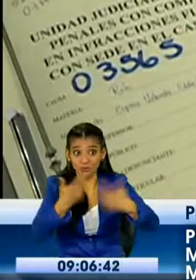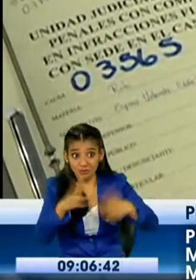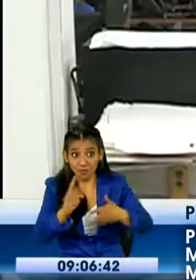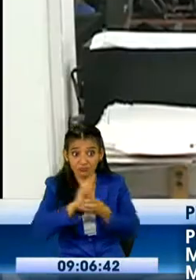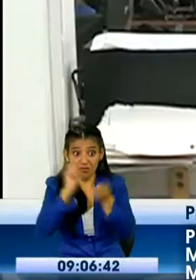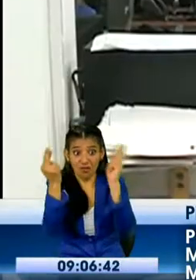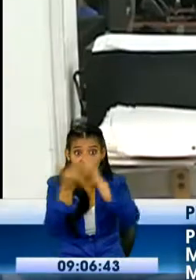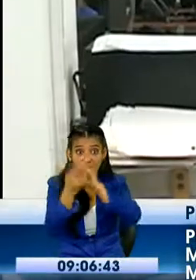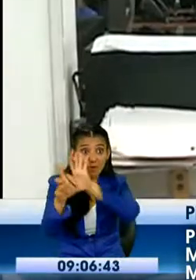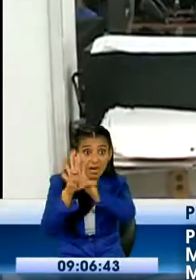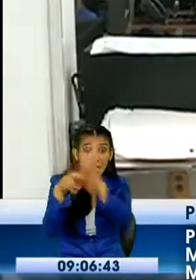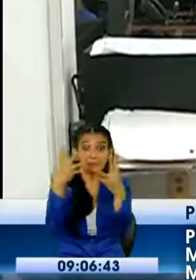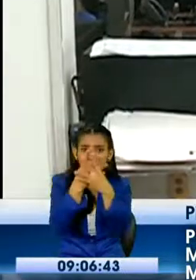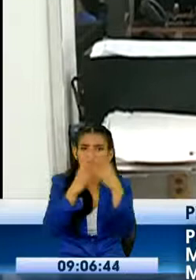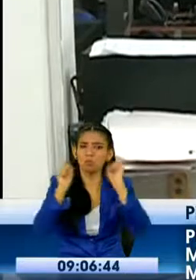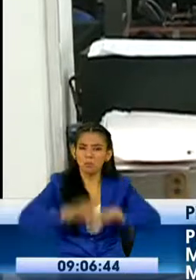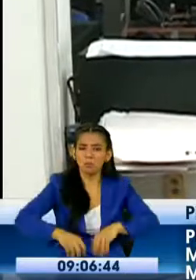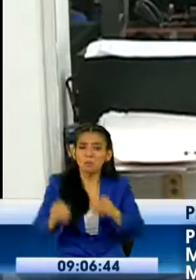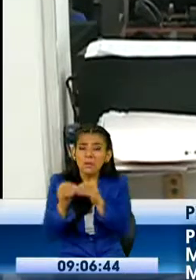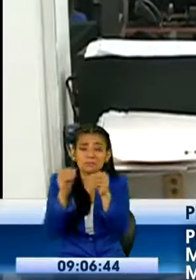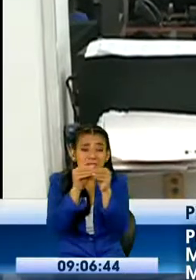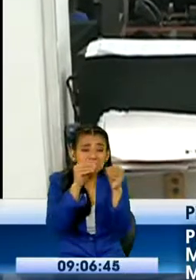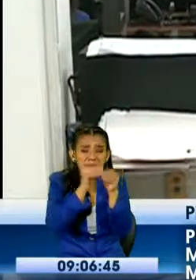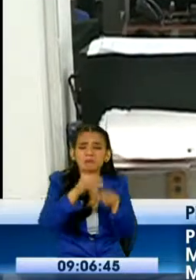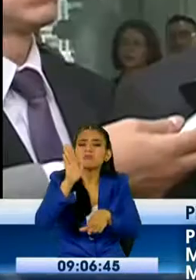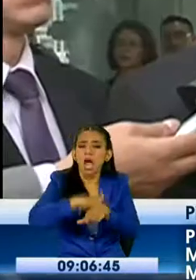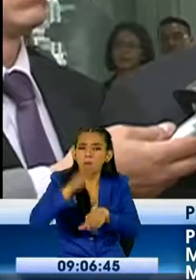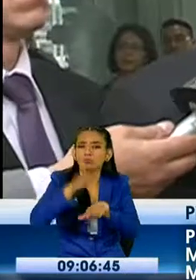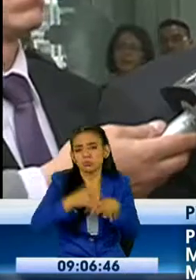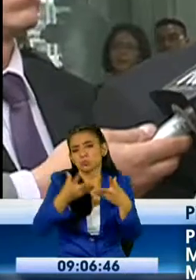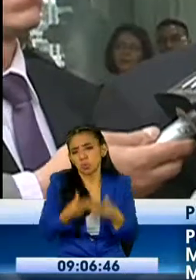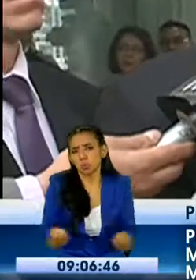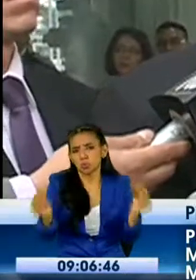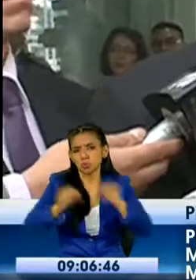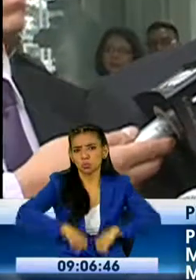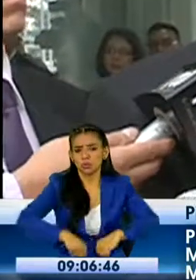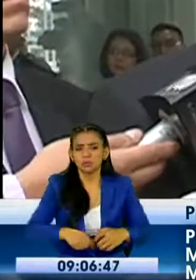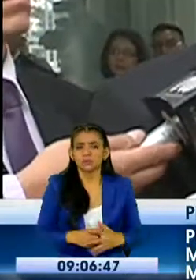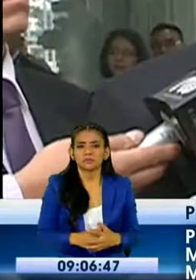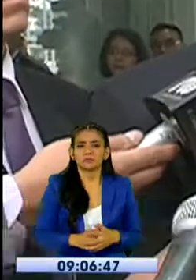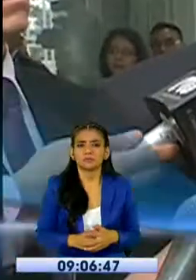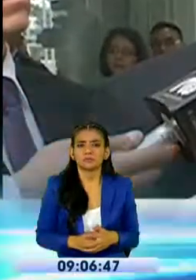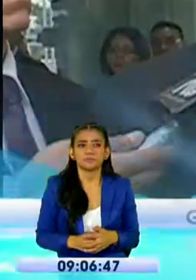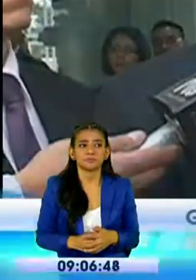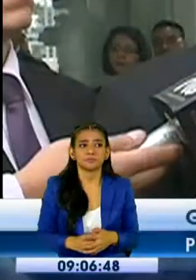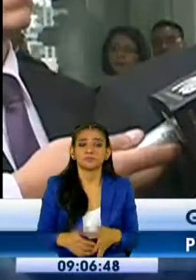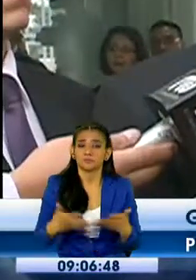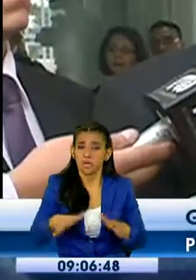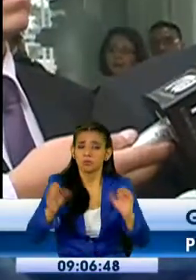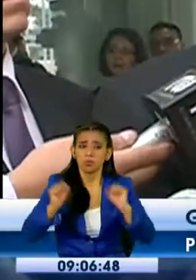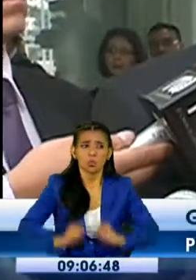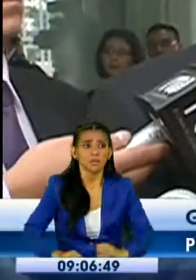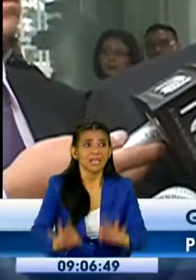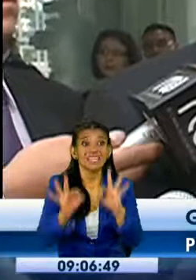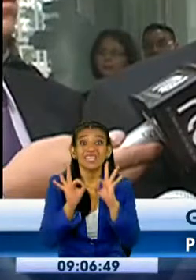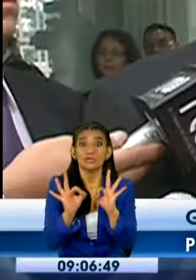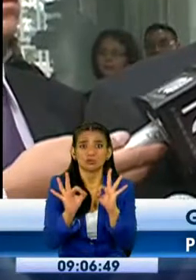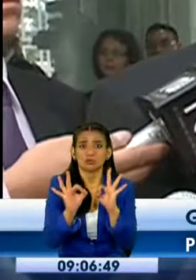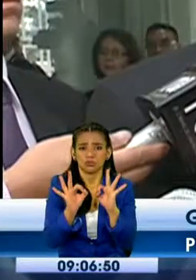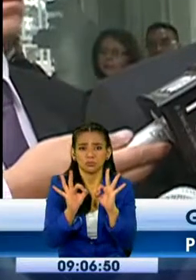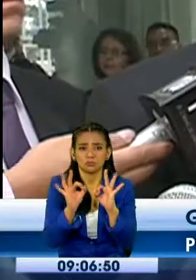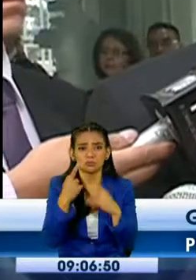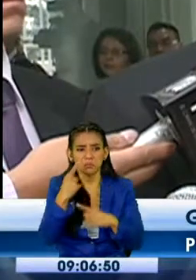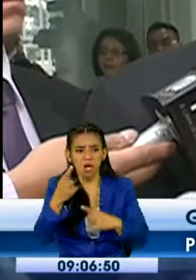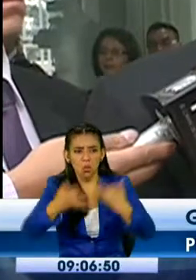del CONCEP existirá mayor cantidad de causas por resolver. Para constatar que tengamos todos los medios listos y preparados